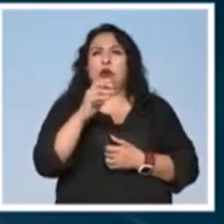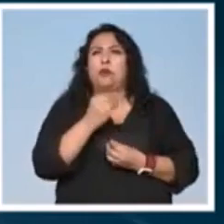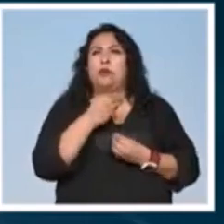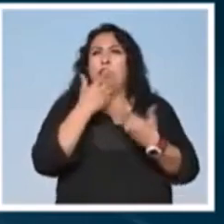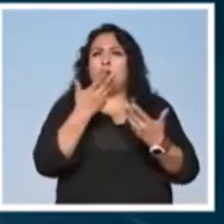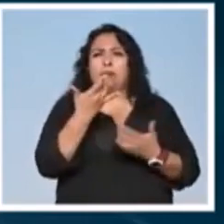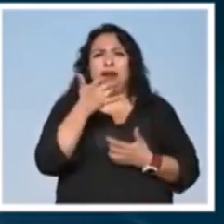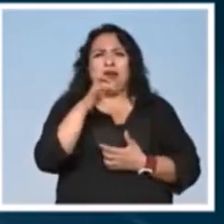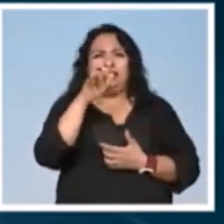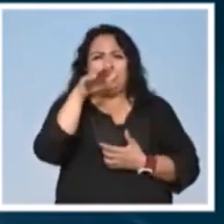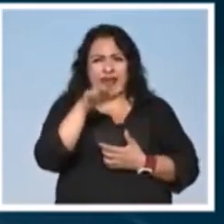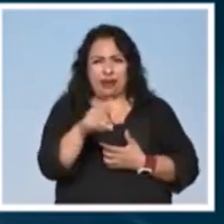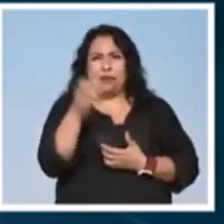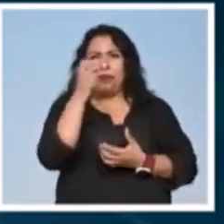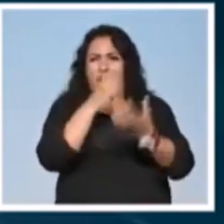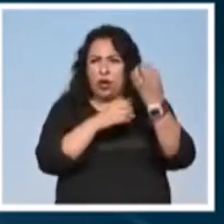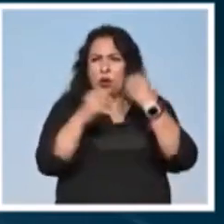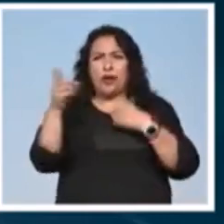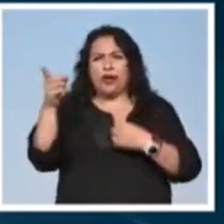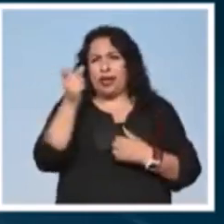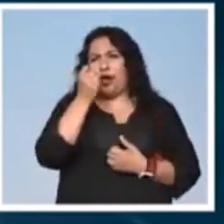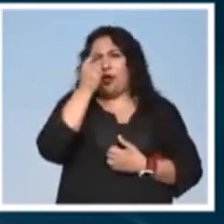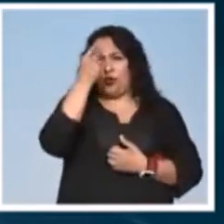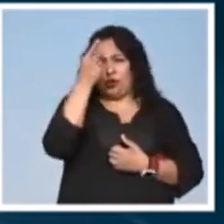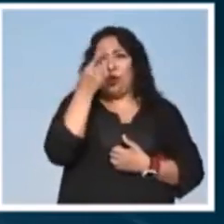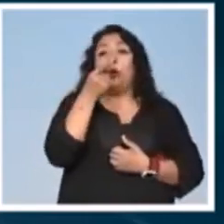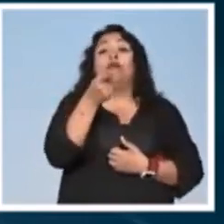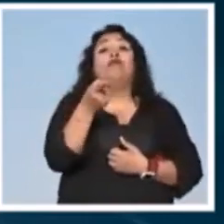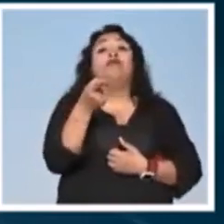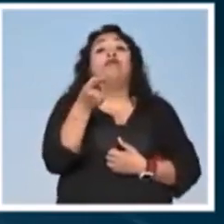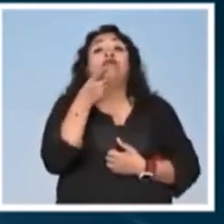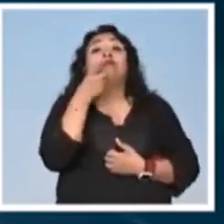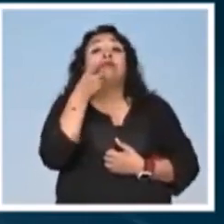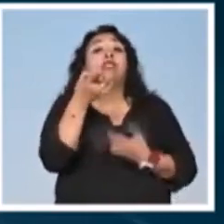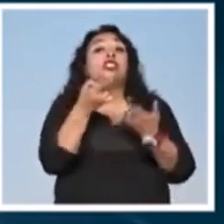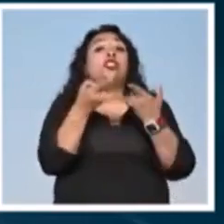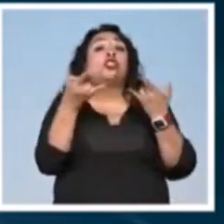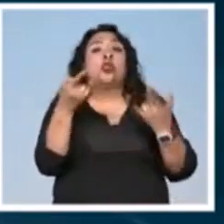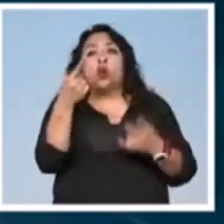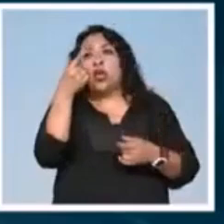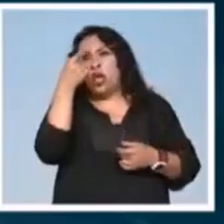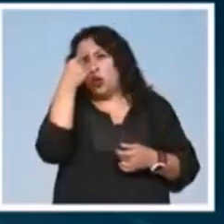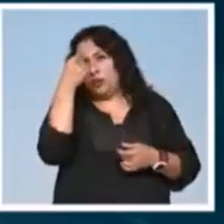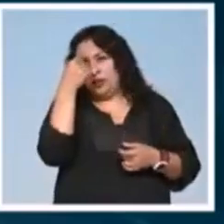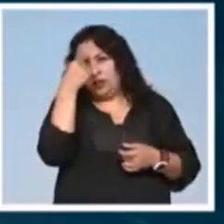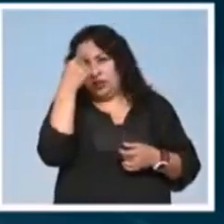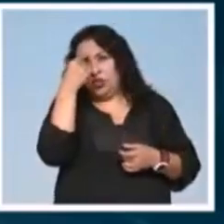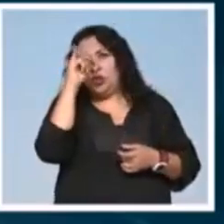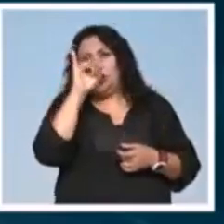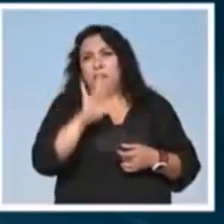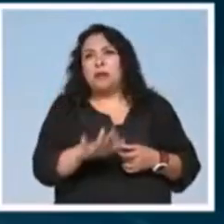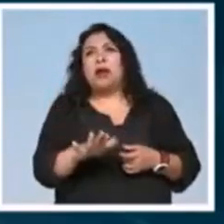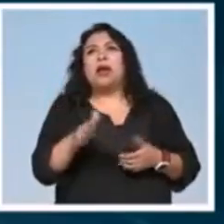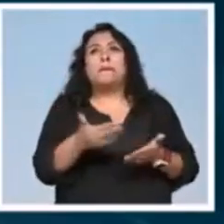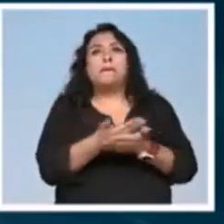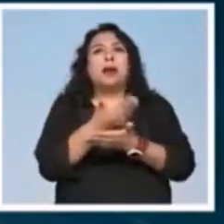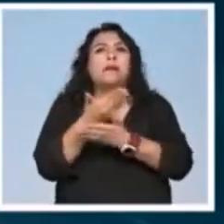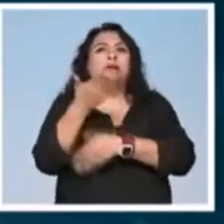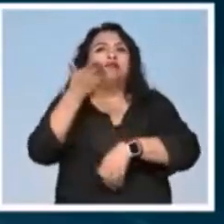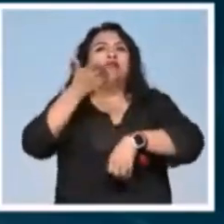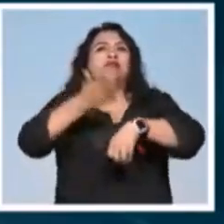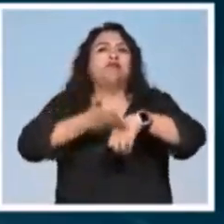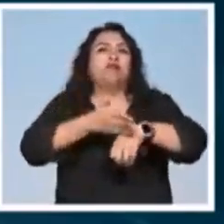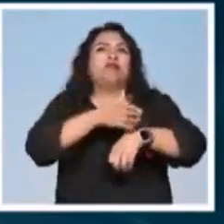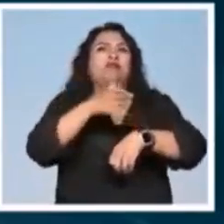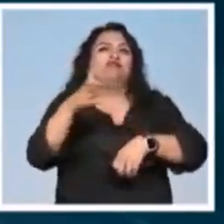trágico Yerma, una obra que el propio autor granadino definió como la historia de una obsesión y la imagen de la fecundidad castigada